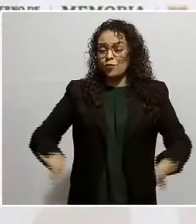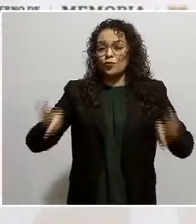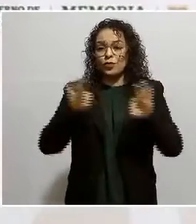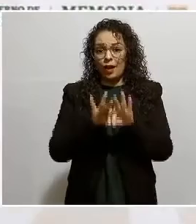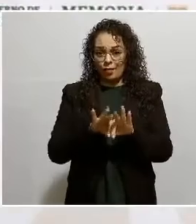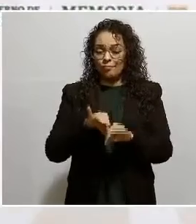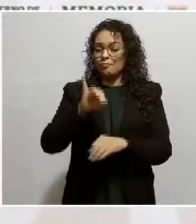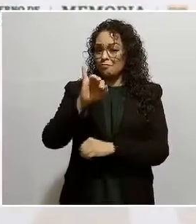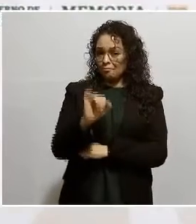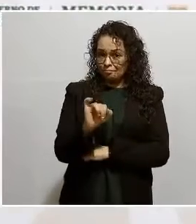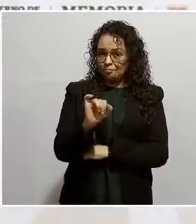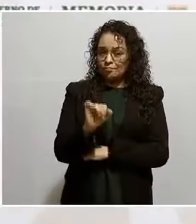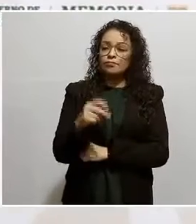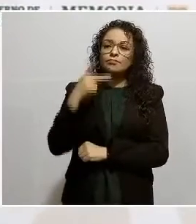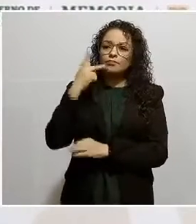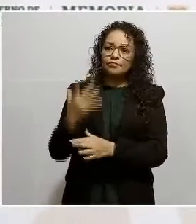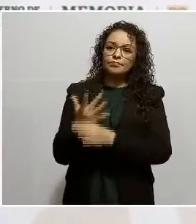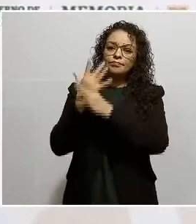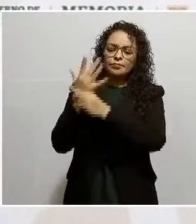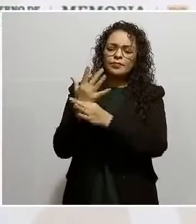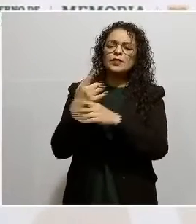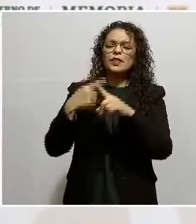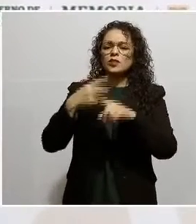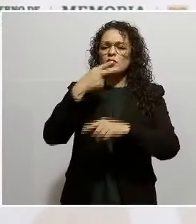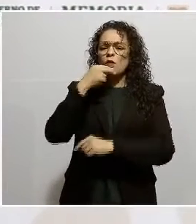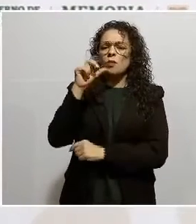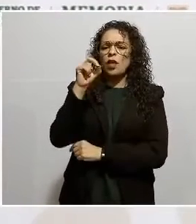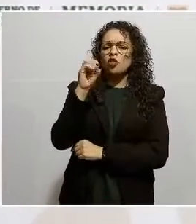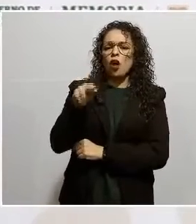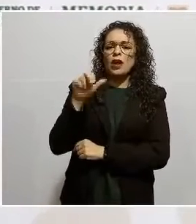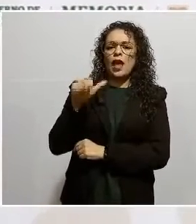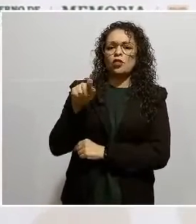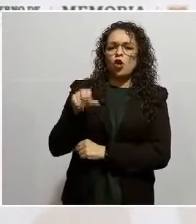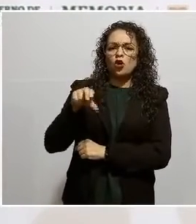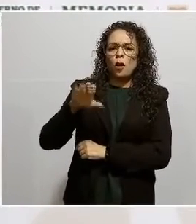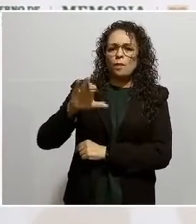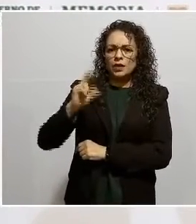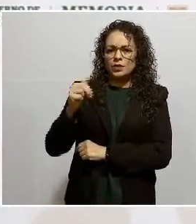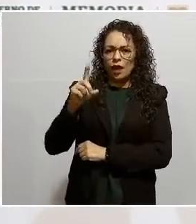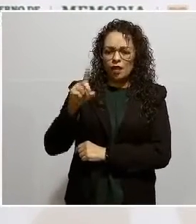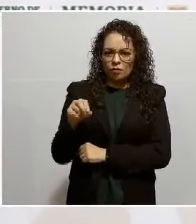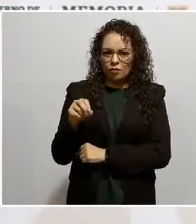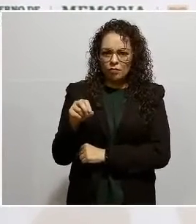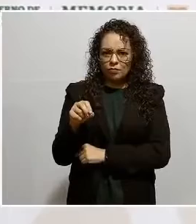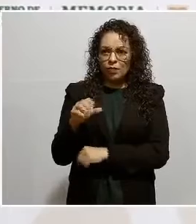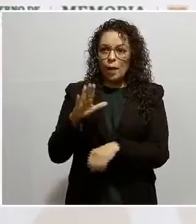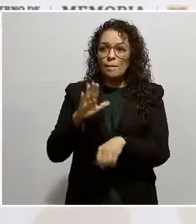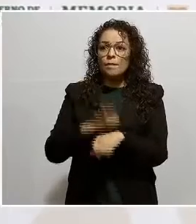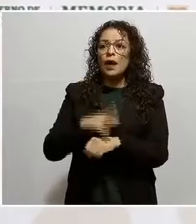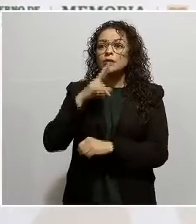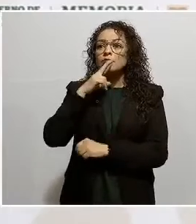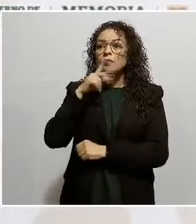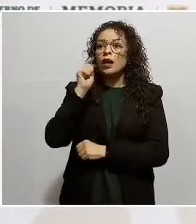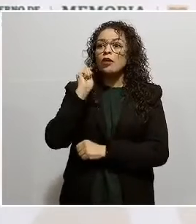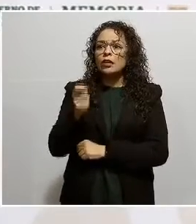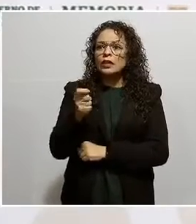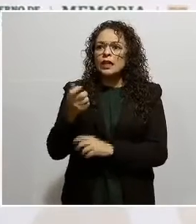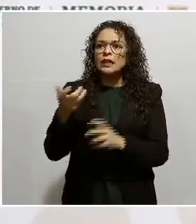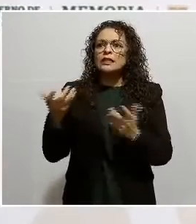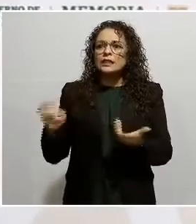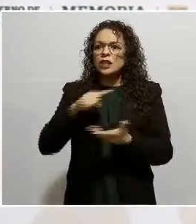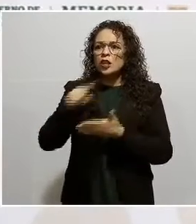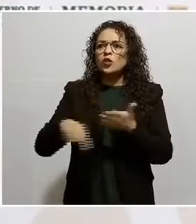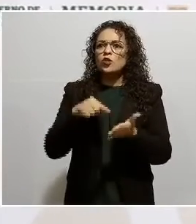Bien decía don Antonio Machado que el mejor destino para su poesía sería llegar